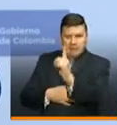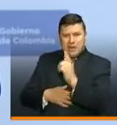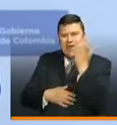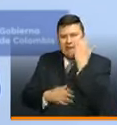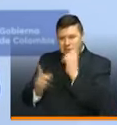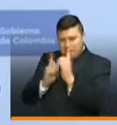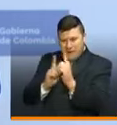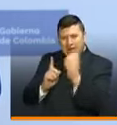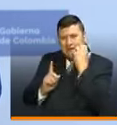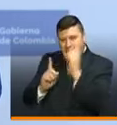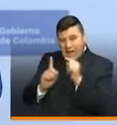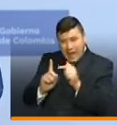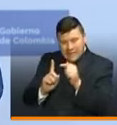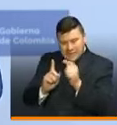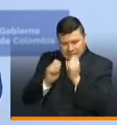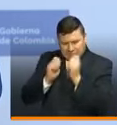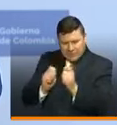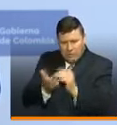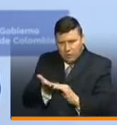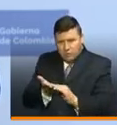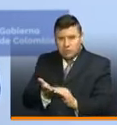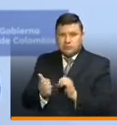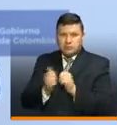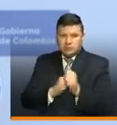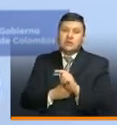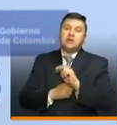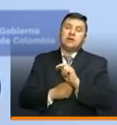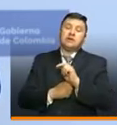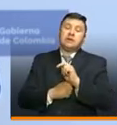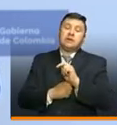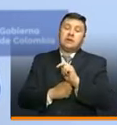este apartado. Entonces, aquí pasamos a la categoría